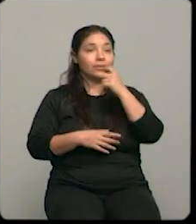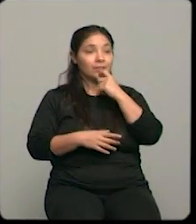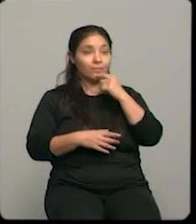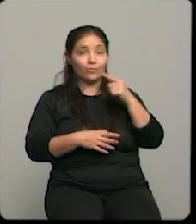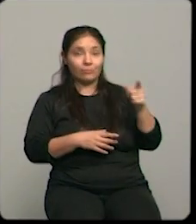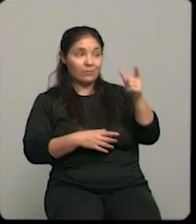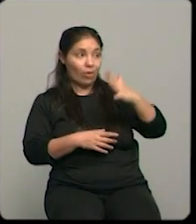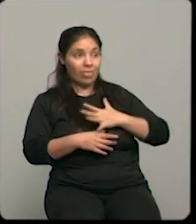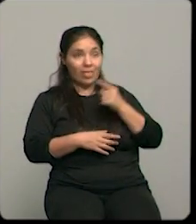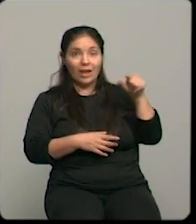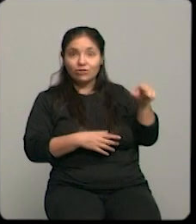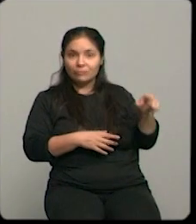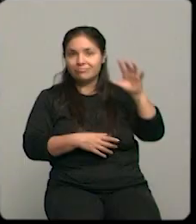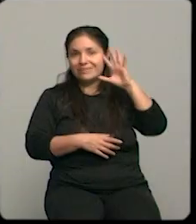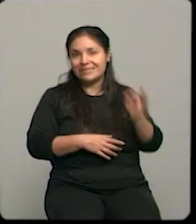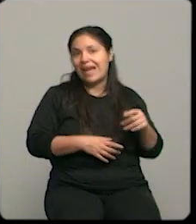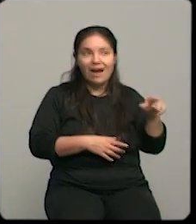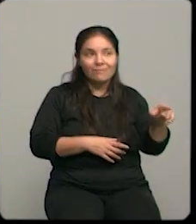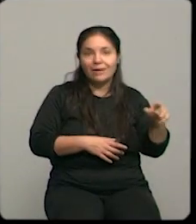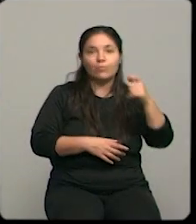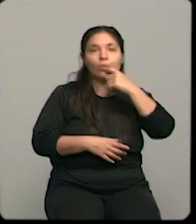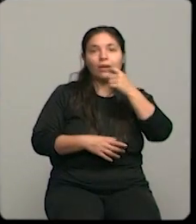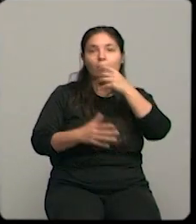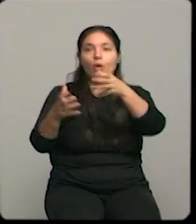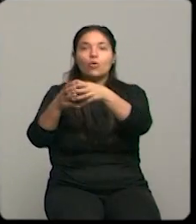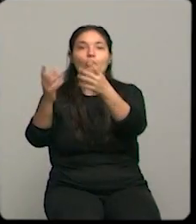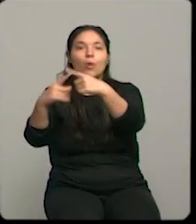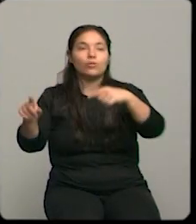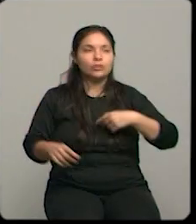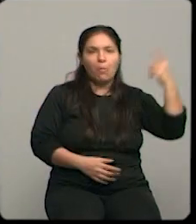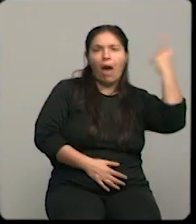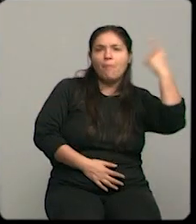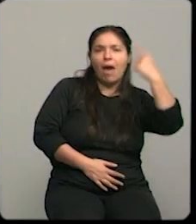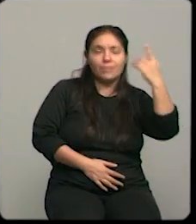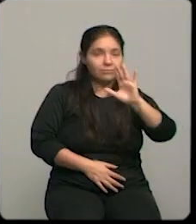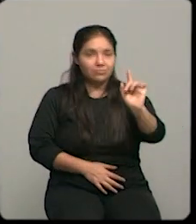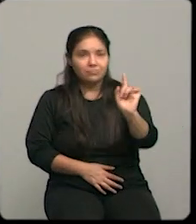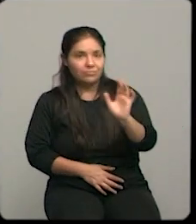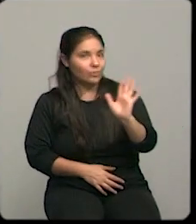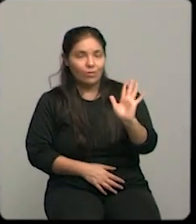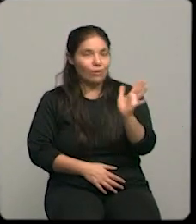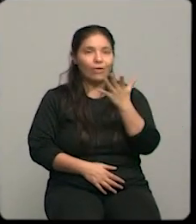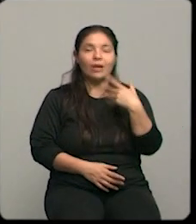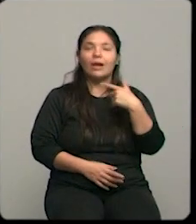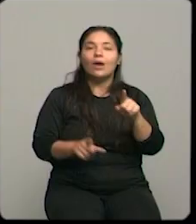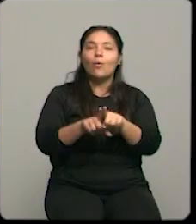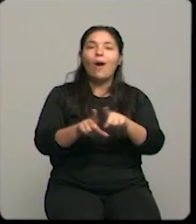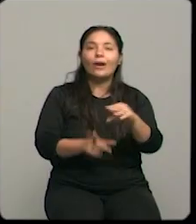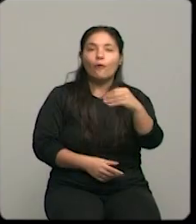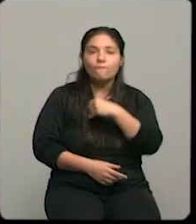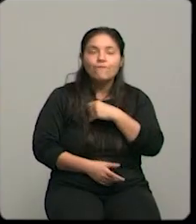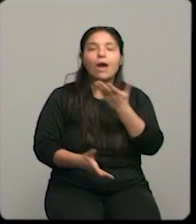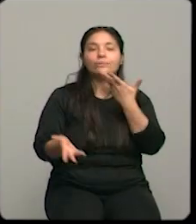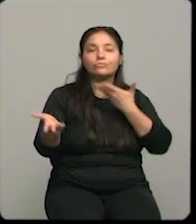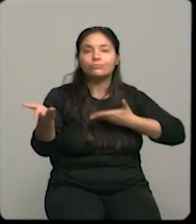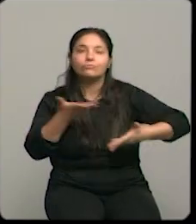logra esto. Esa persona que no va a chocar con la orquesta, ¿no? Sino que por el contrario. Es confianza, es el ida y